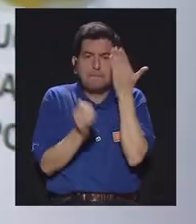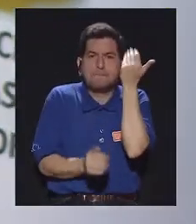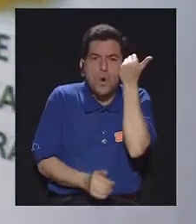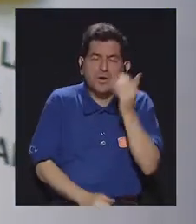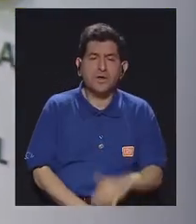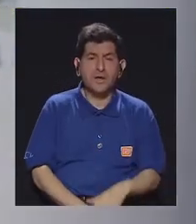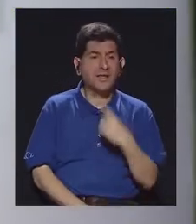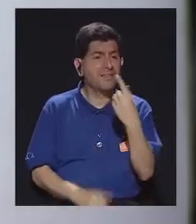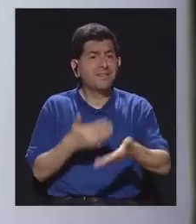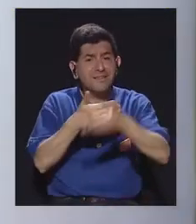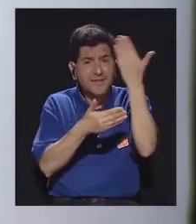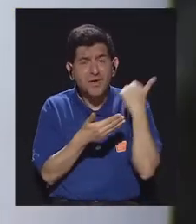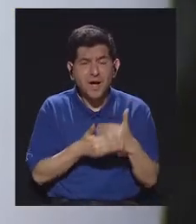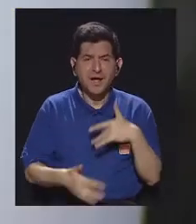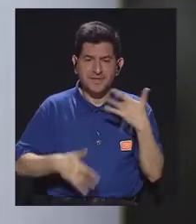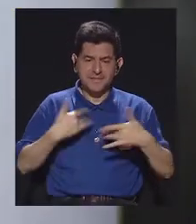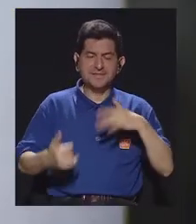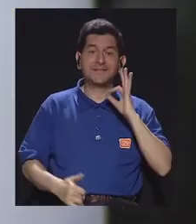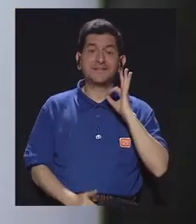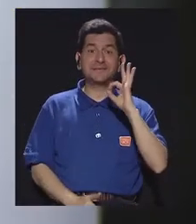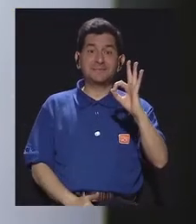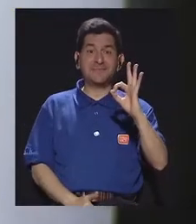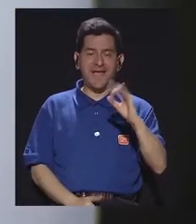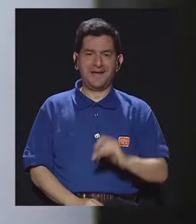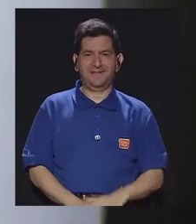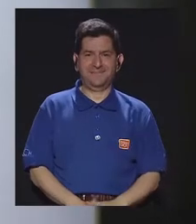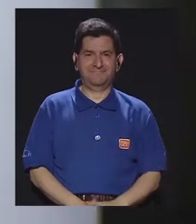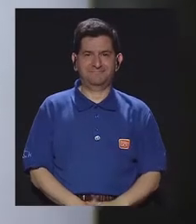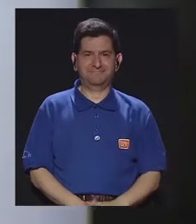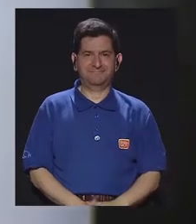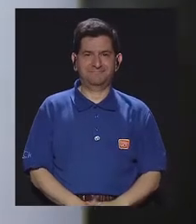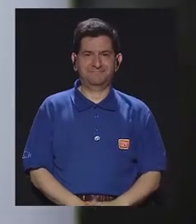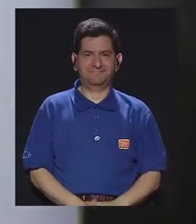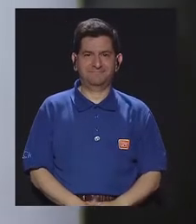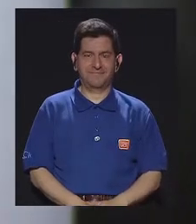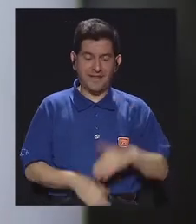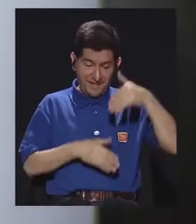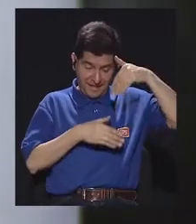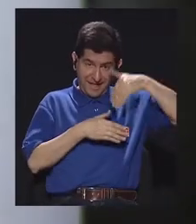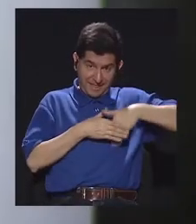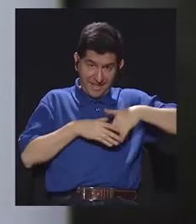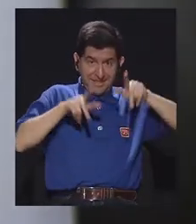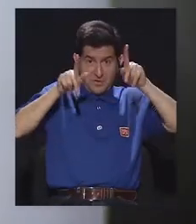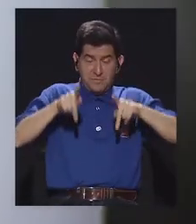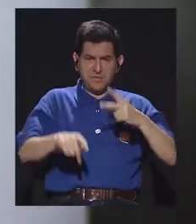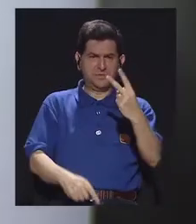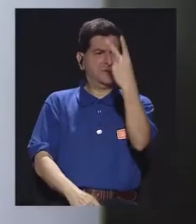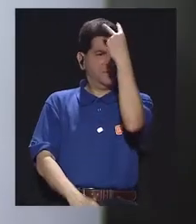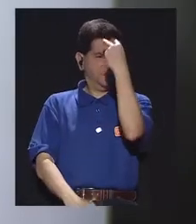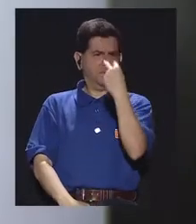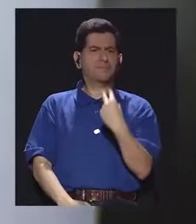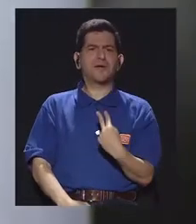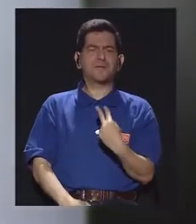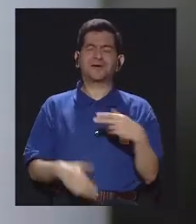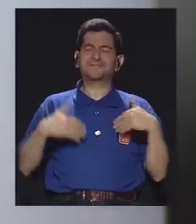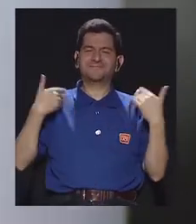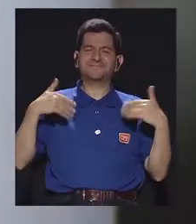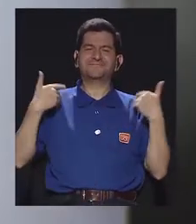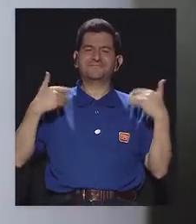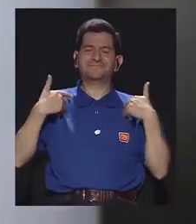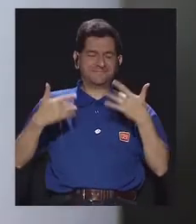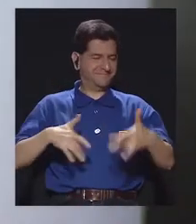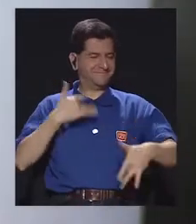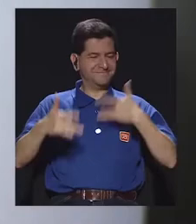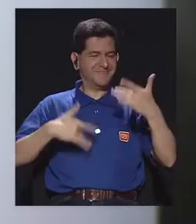¿Por qué? Por lo que vos acabas de decir, nos sentimos bien, por dentro la gente me ve, se me ve feliz,